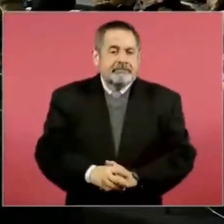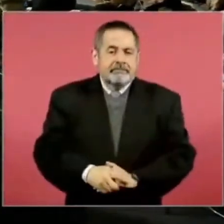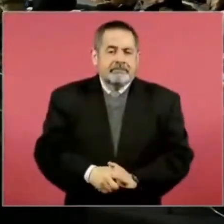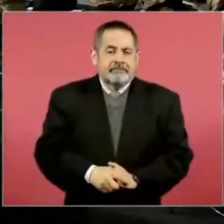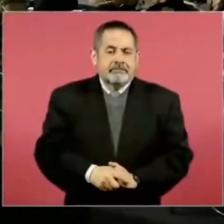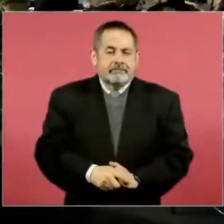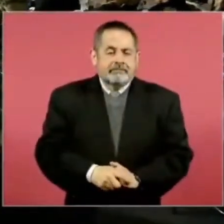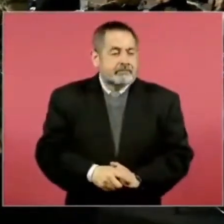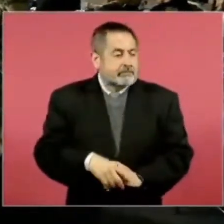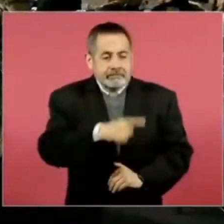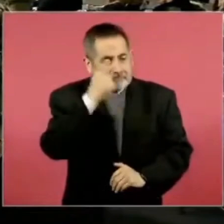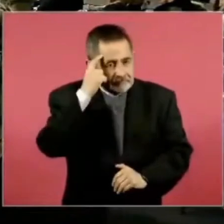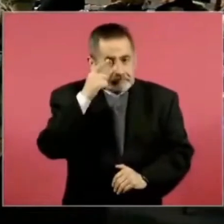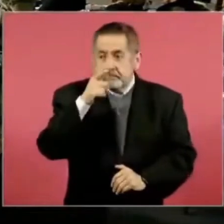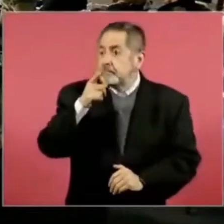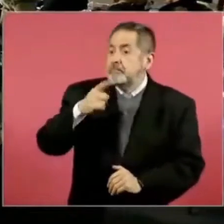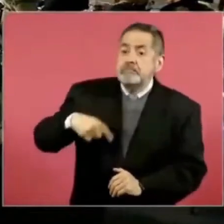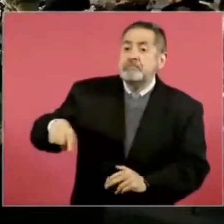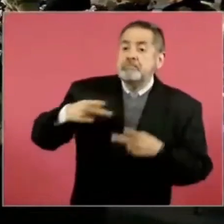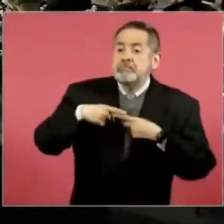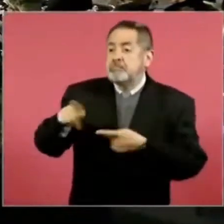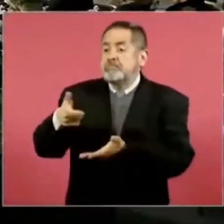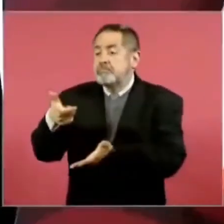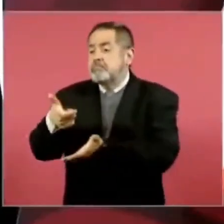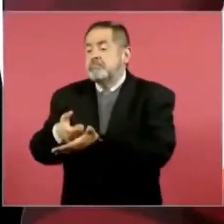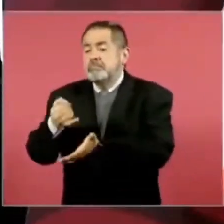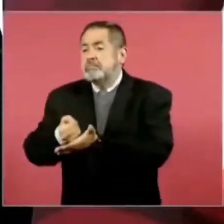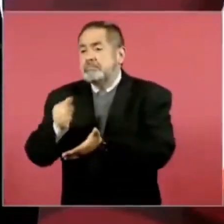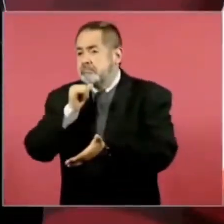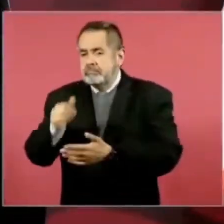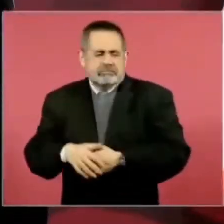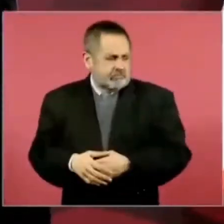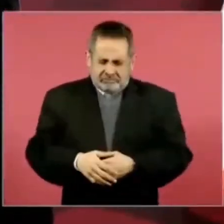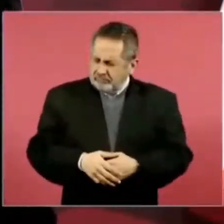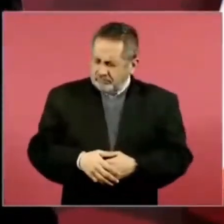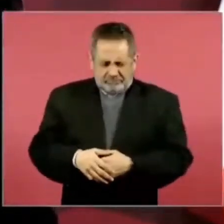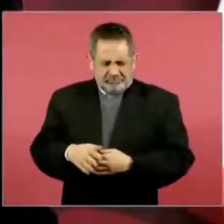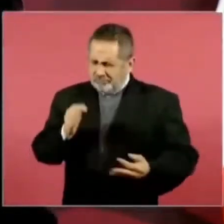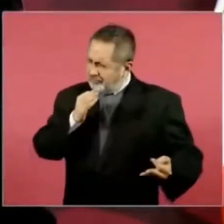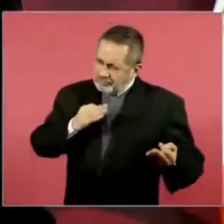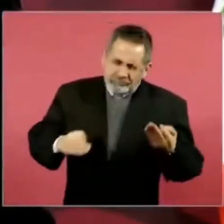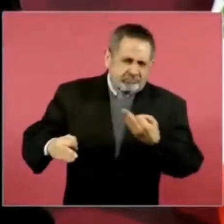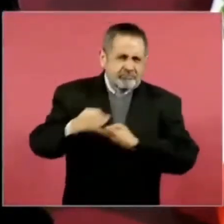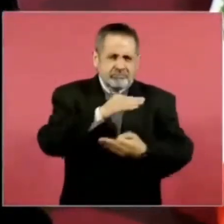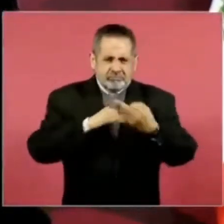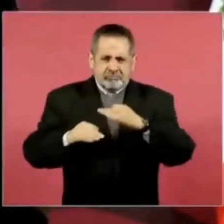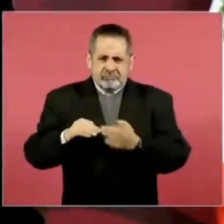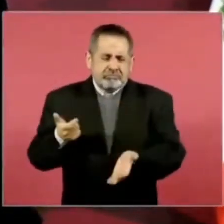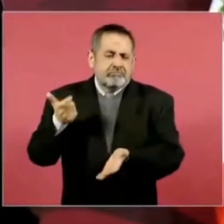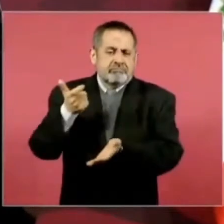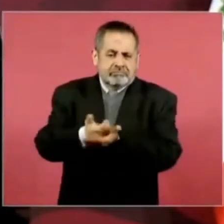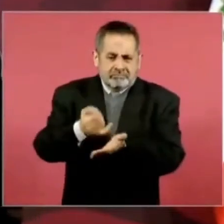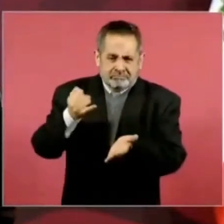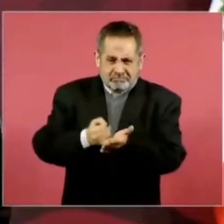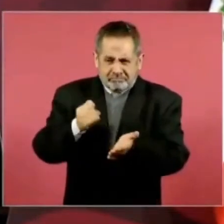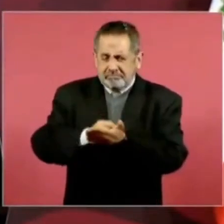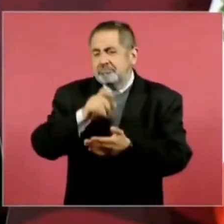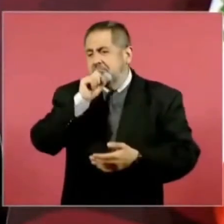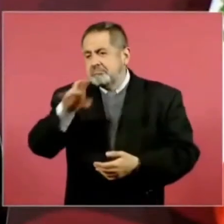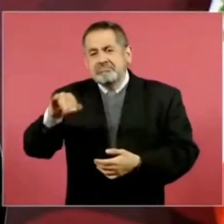el pueblo no paga impuestos. No, todos pagamos impuestos. Hasta el